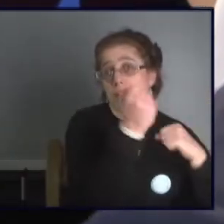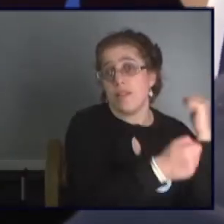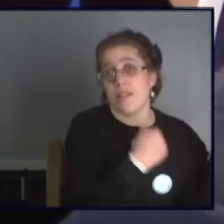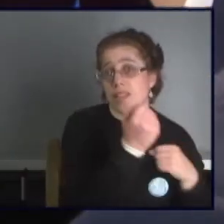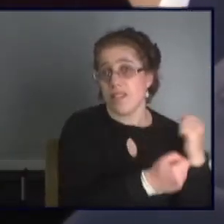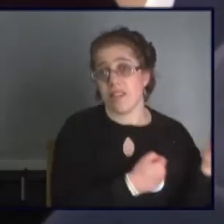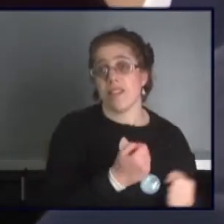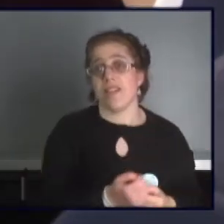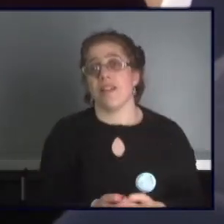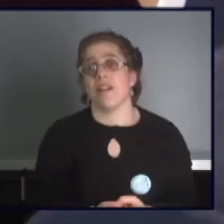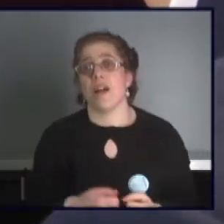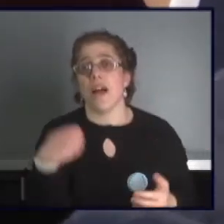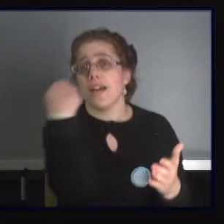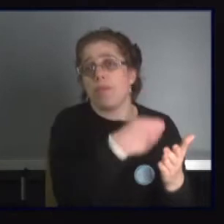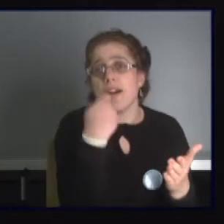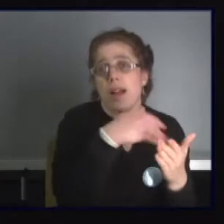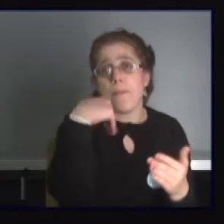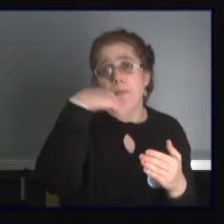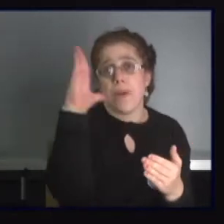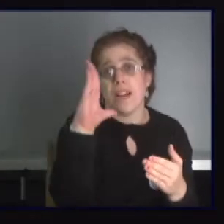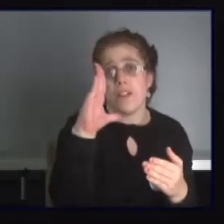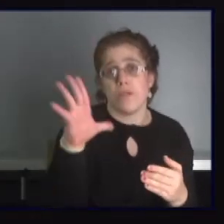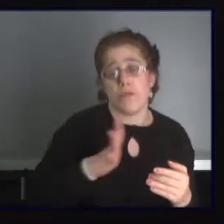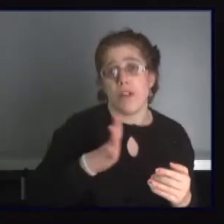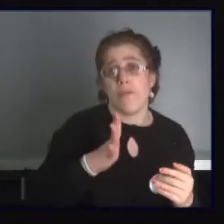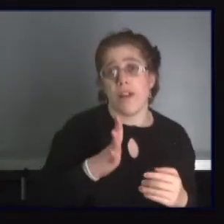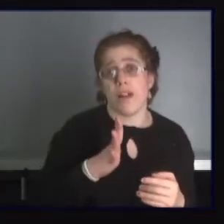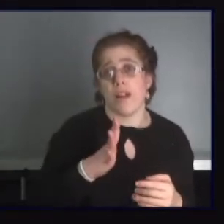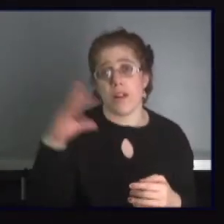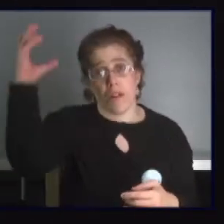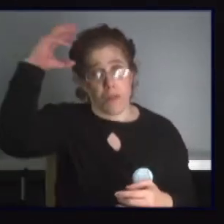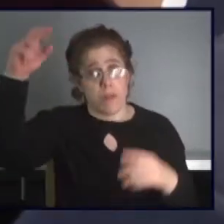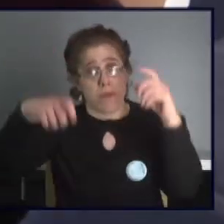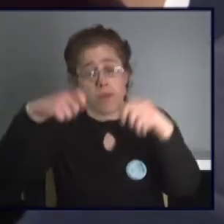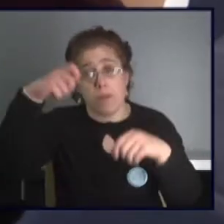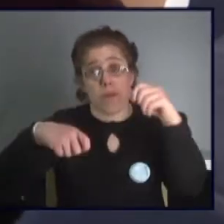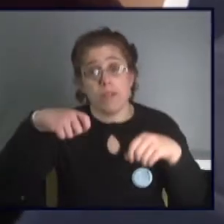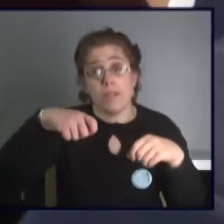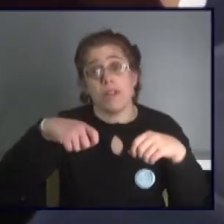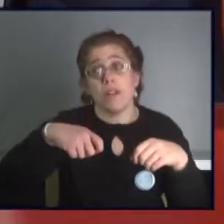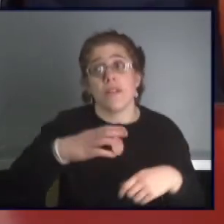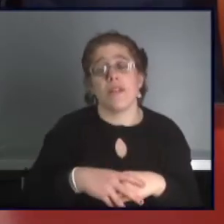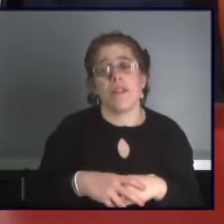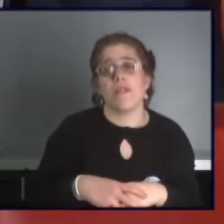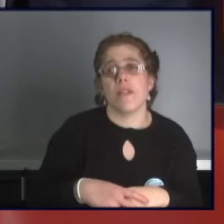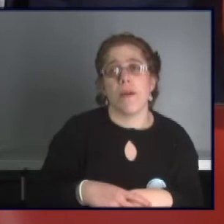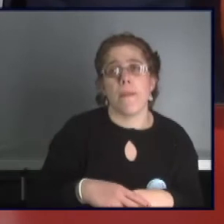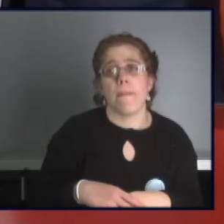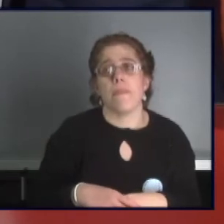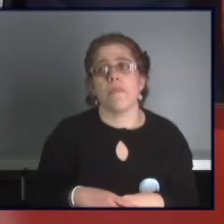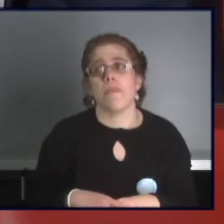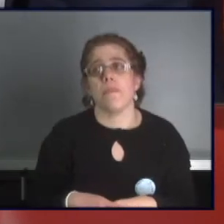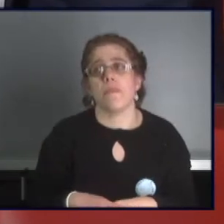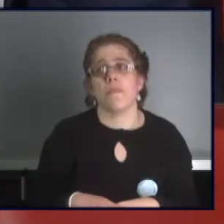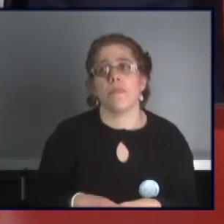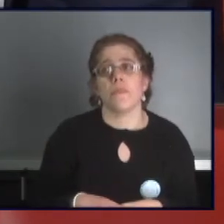dicen hay que pagar más todavía bueno lo que después hay que pagar no bueno nosotros damos nosotros